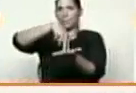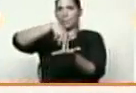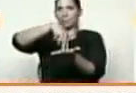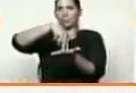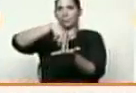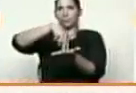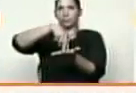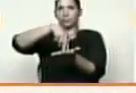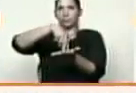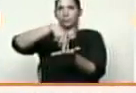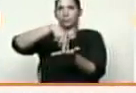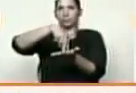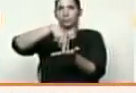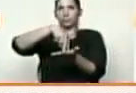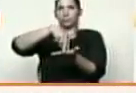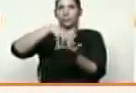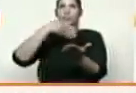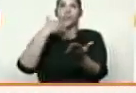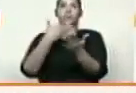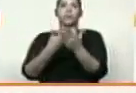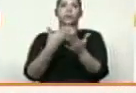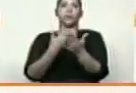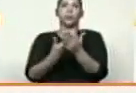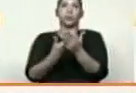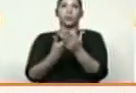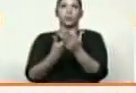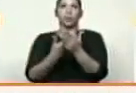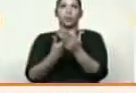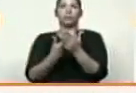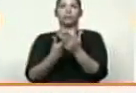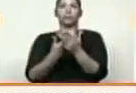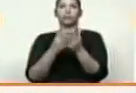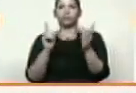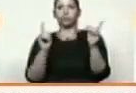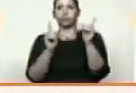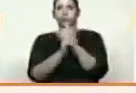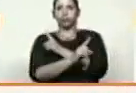Era cuando ellos proponían una enmienda, creo que era.